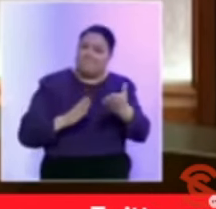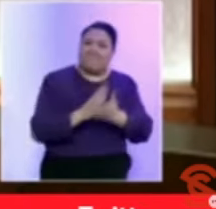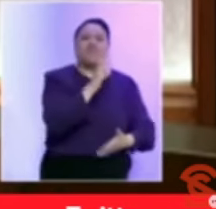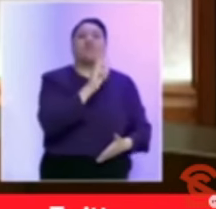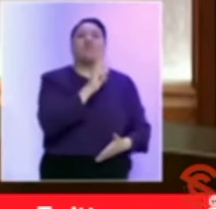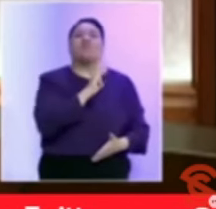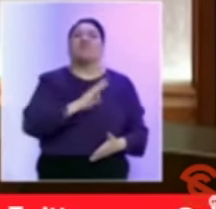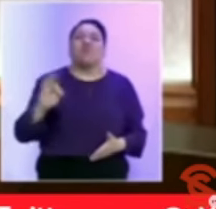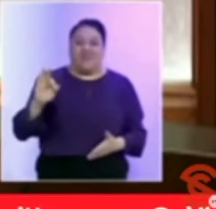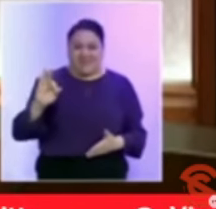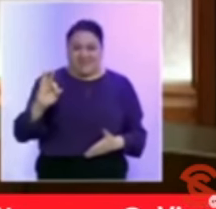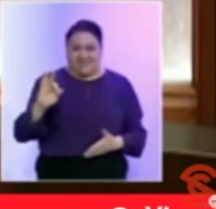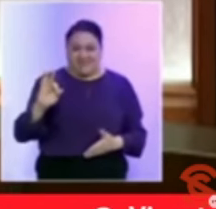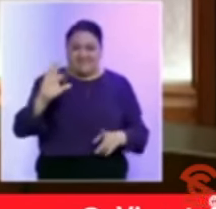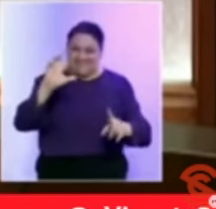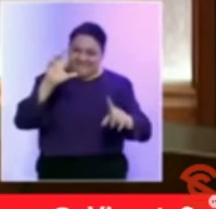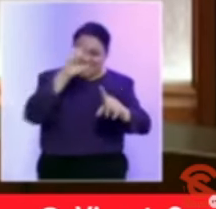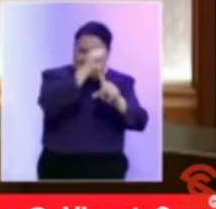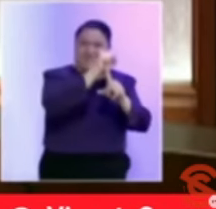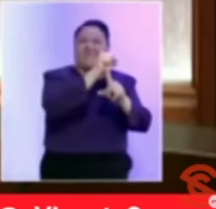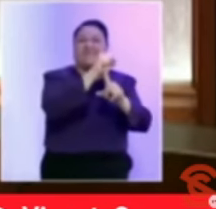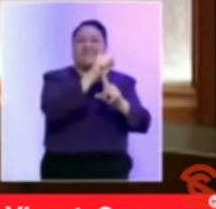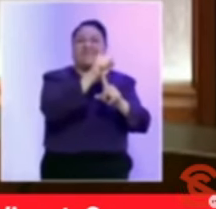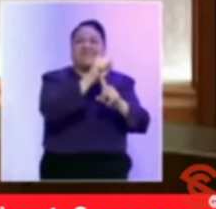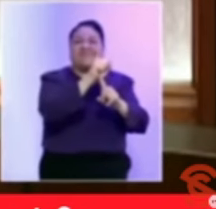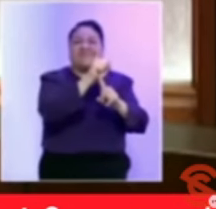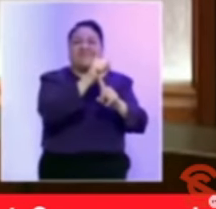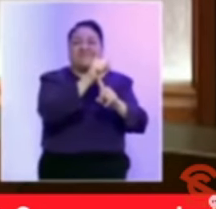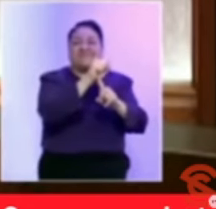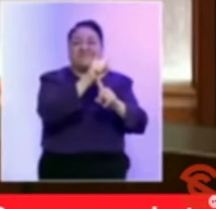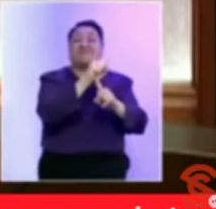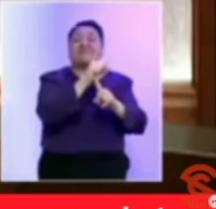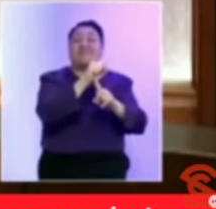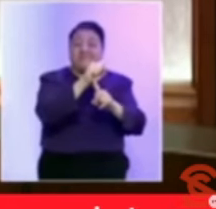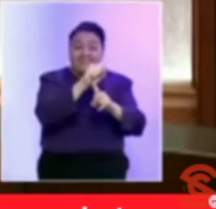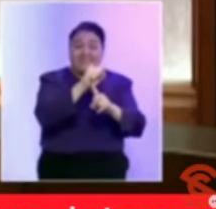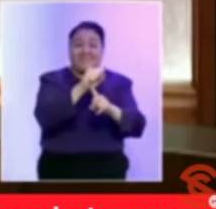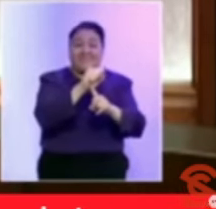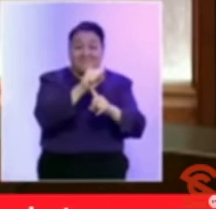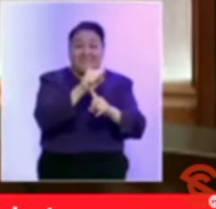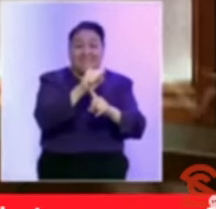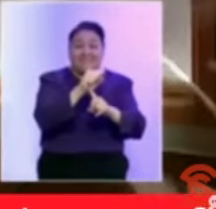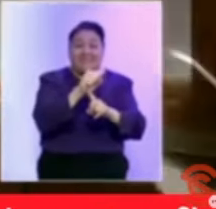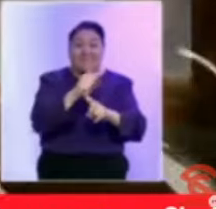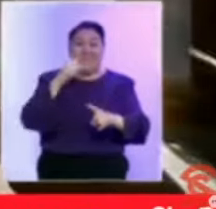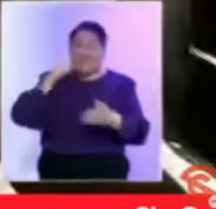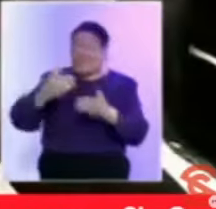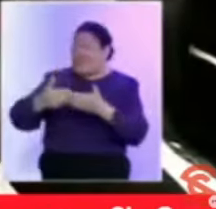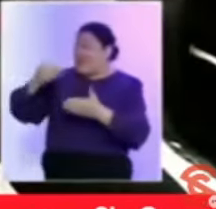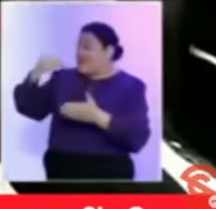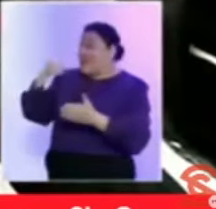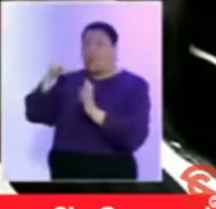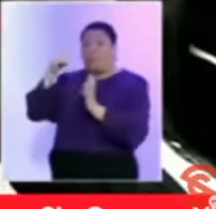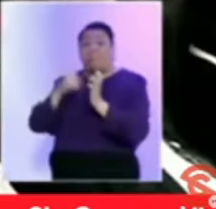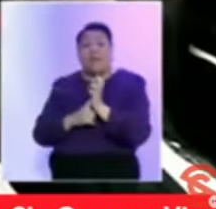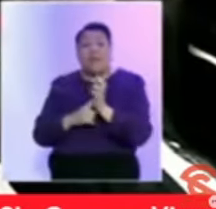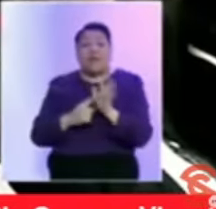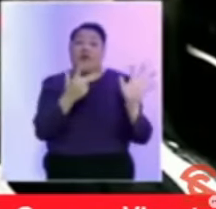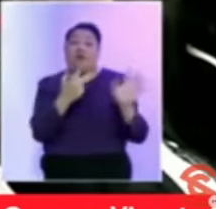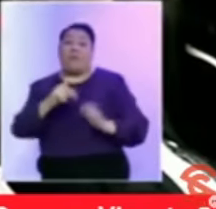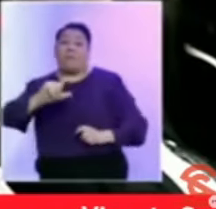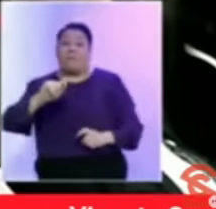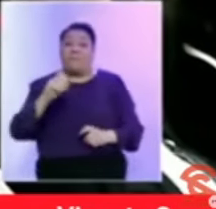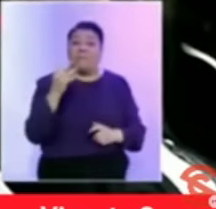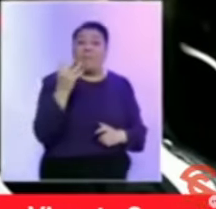lo podemos alcanzar a la distancia desde 1824